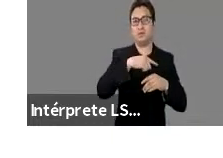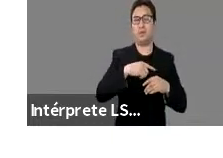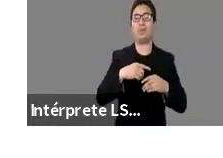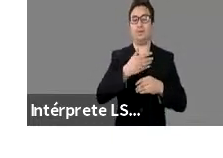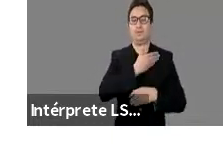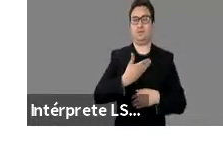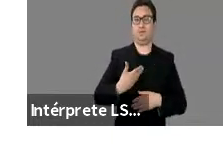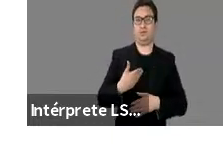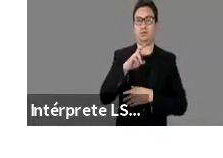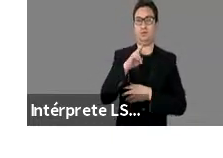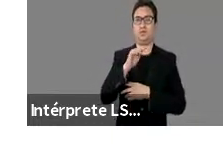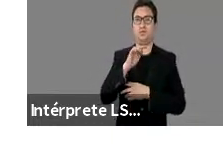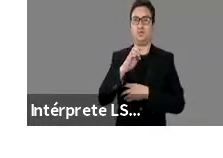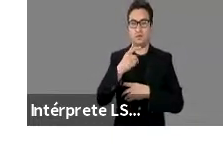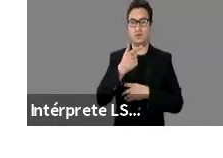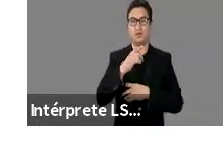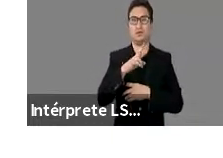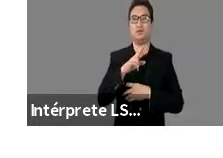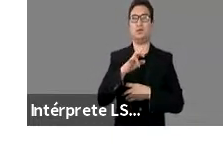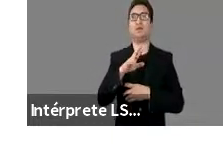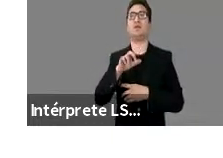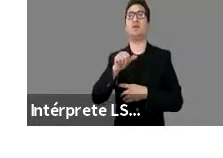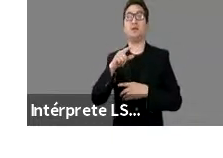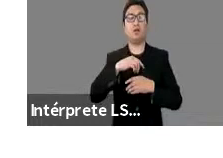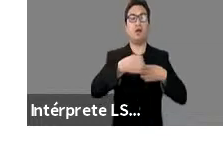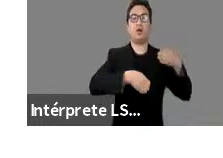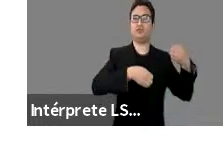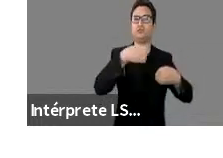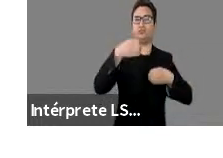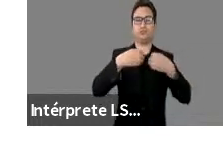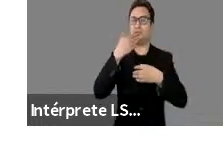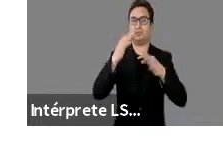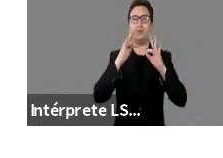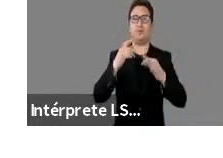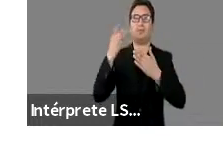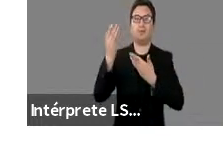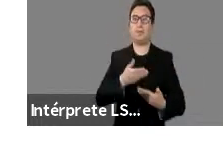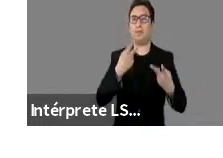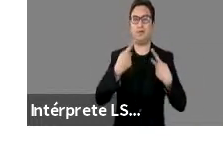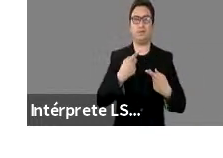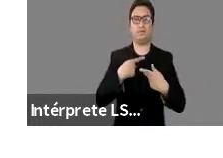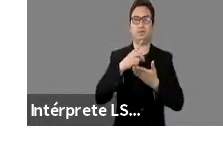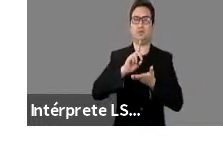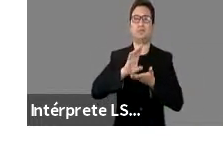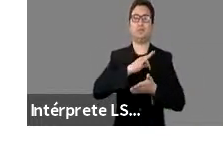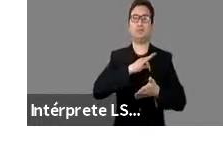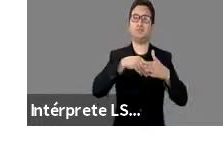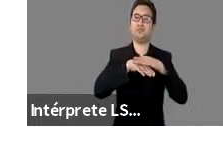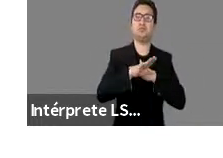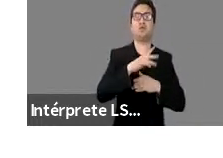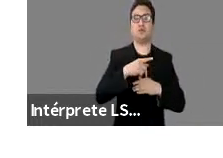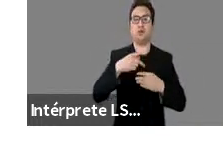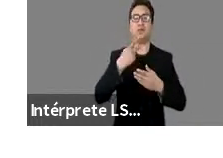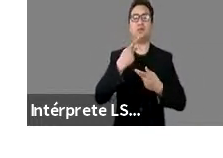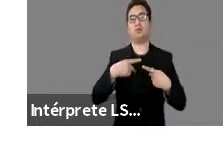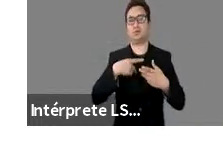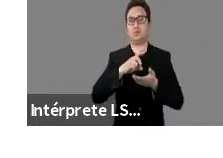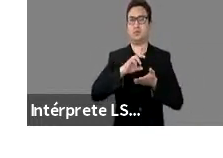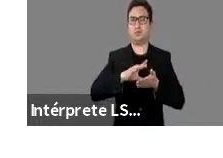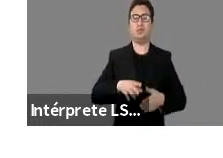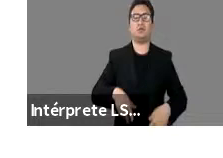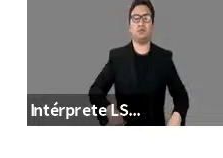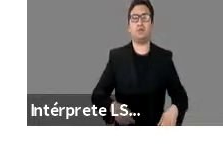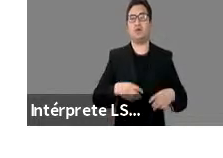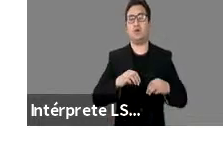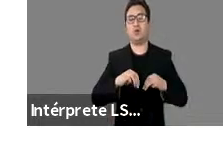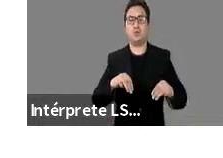tenemos unas buenas audiencias para recibir a las personas con discapacidad motora y así se llevó a cabo la audiencia. Con